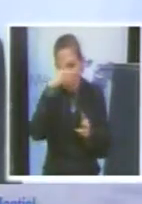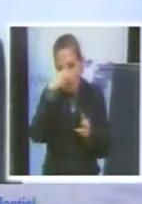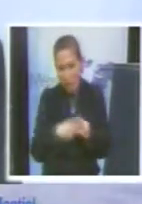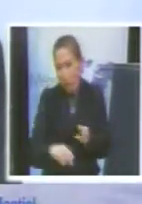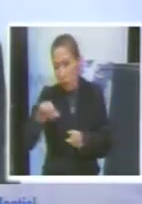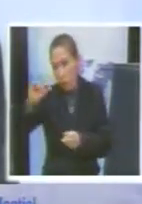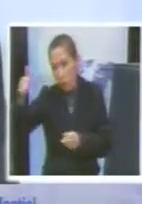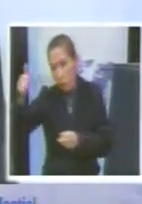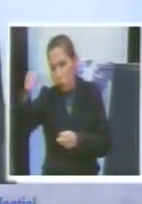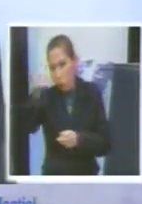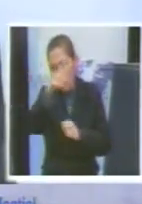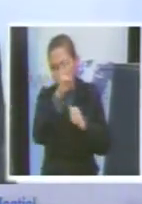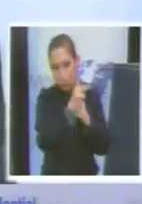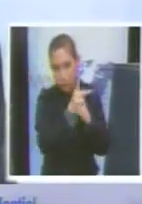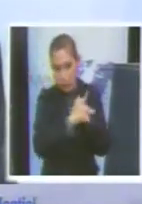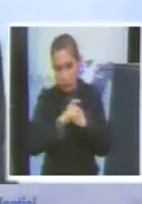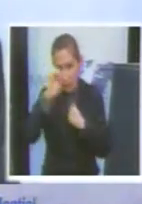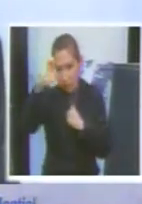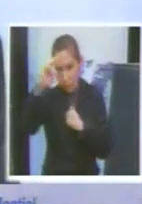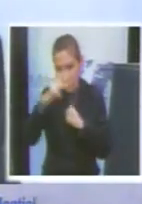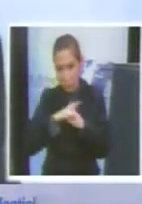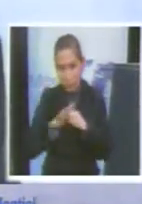entre México y Europa,